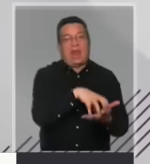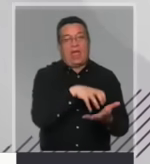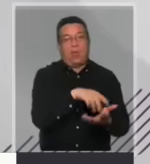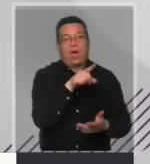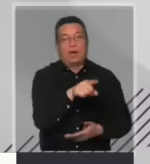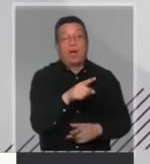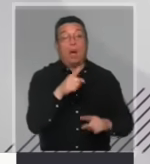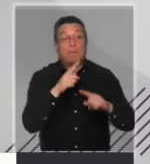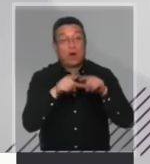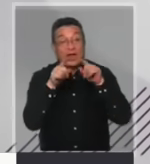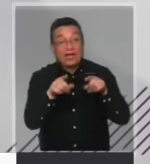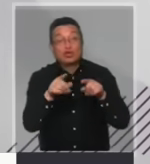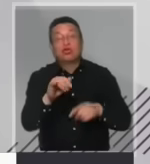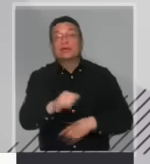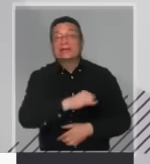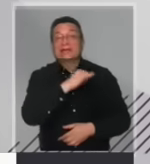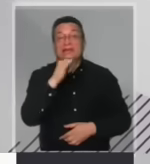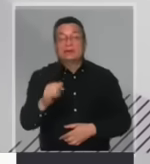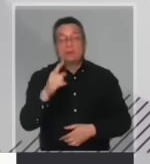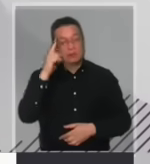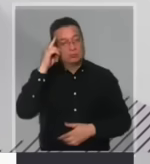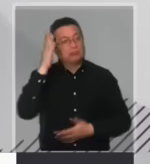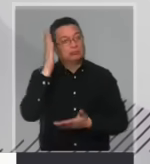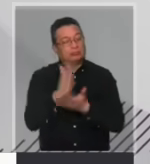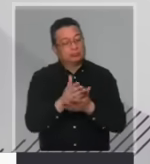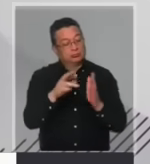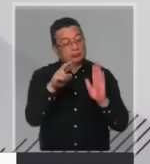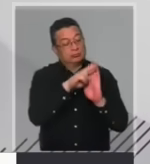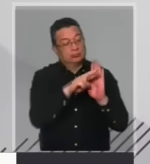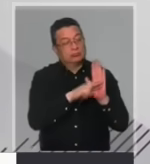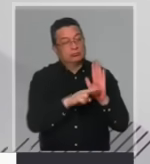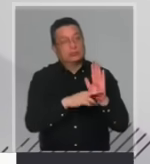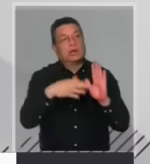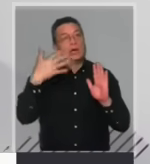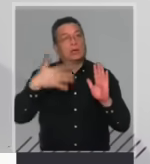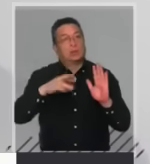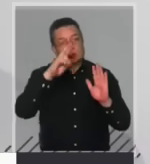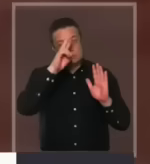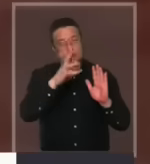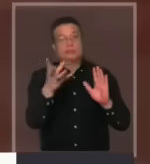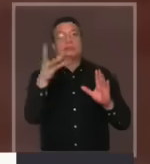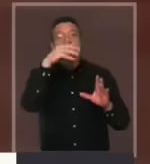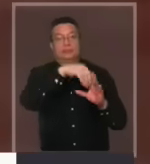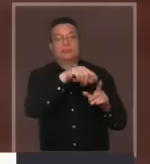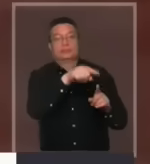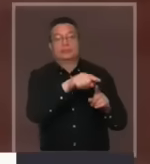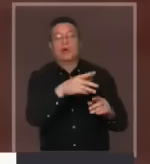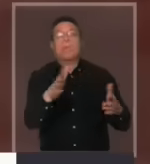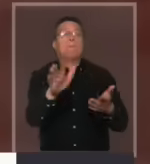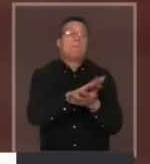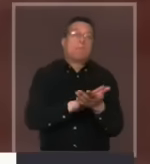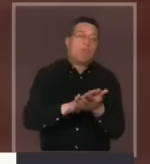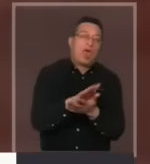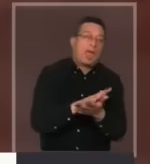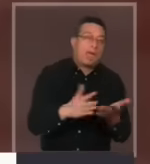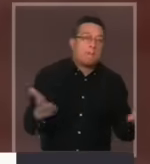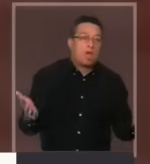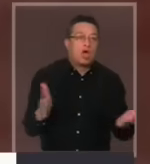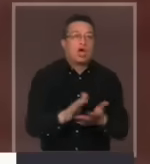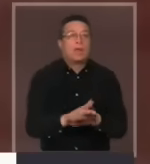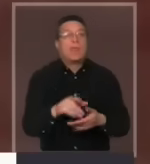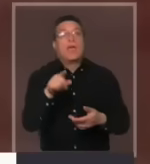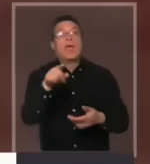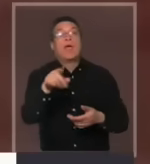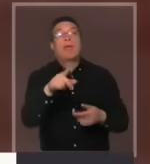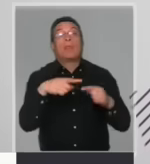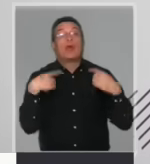Por eso ellos tenían ciertos códigos que se respetaban y que eran súper importantes de entender. Como por ejemplo, que todo lo